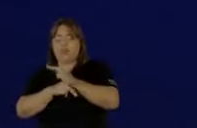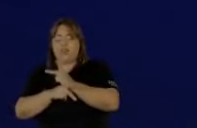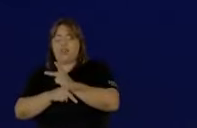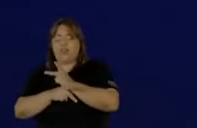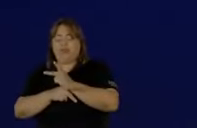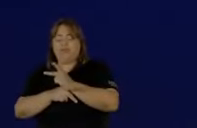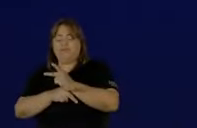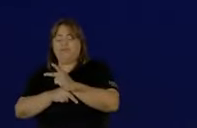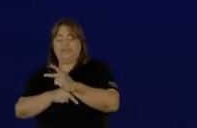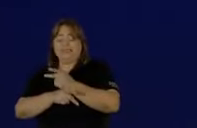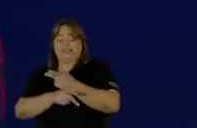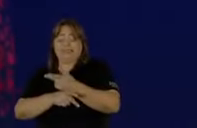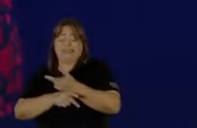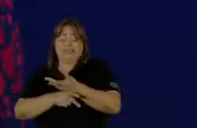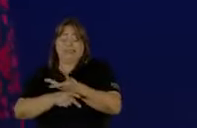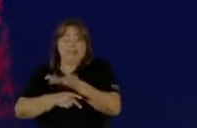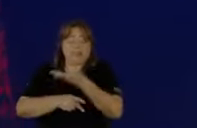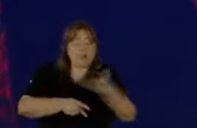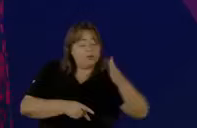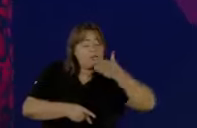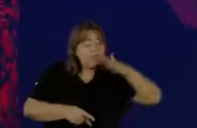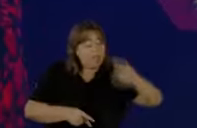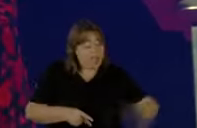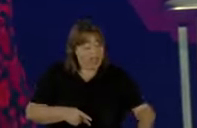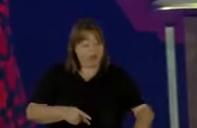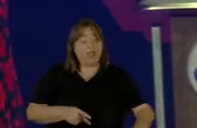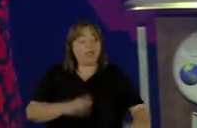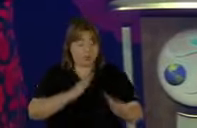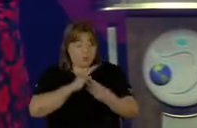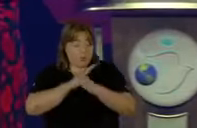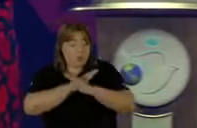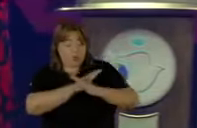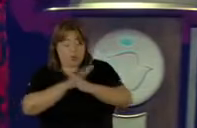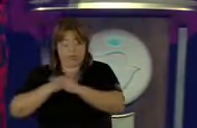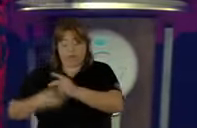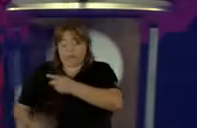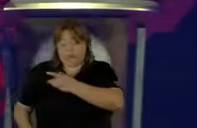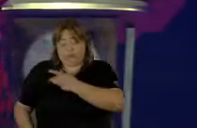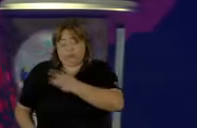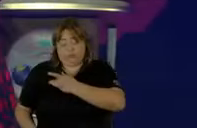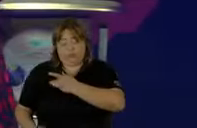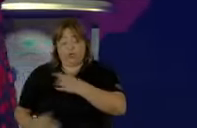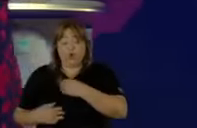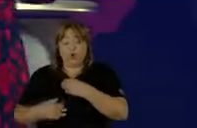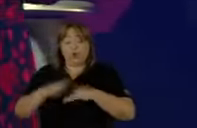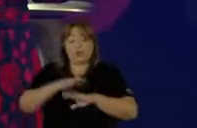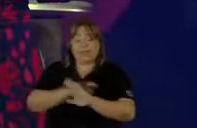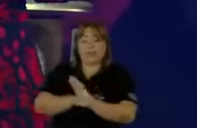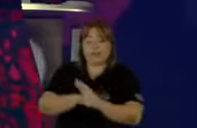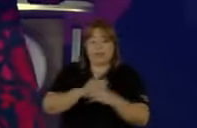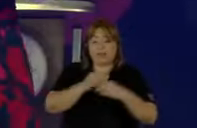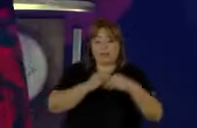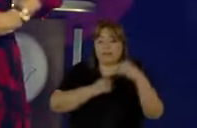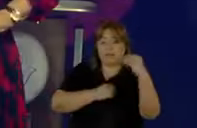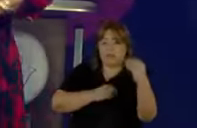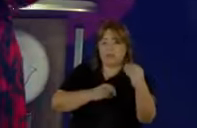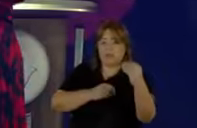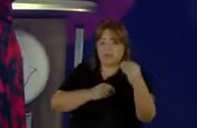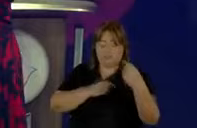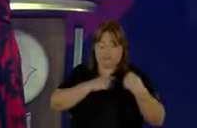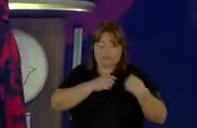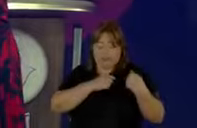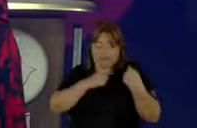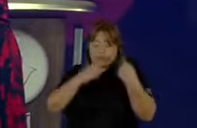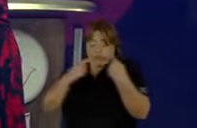Él guardará tu alma. Jehová guardará tu entrada y tu salida desde ahora y